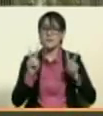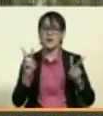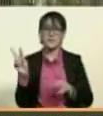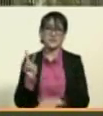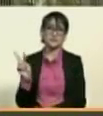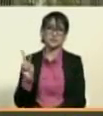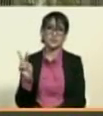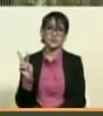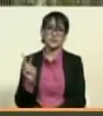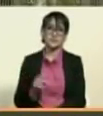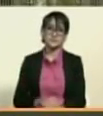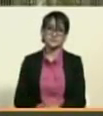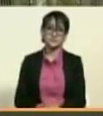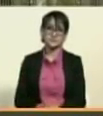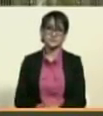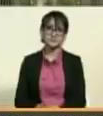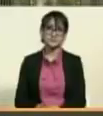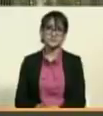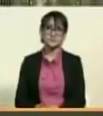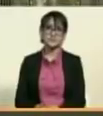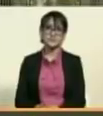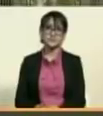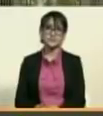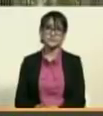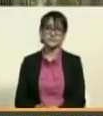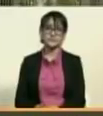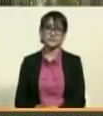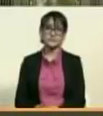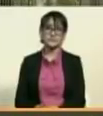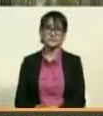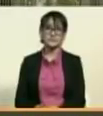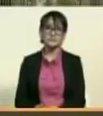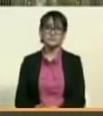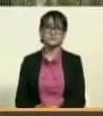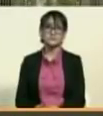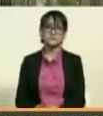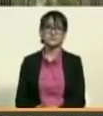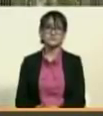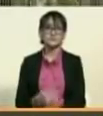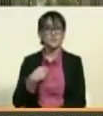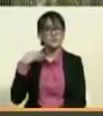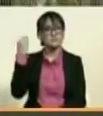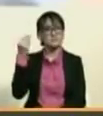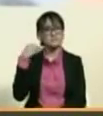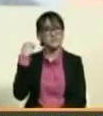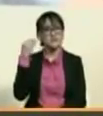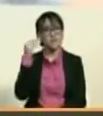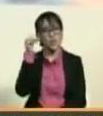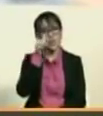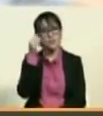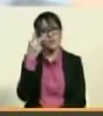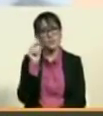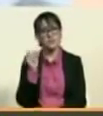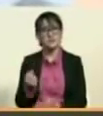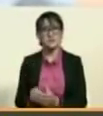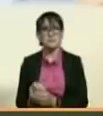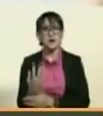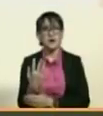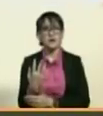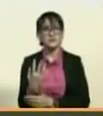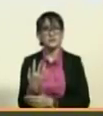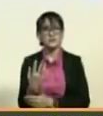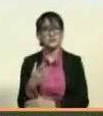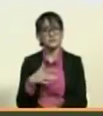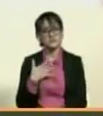Venezuela. Y cada día que paso, pensando en el domingo 20 de mayo, siento